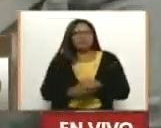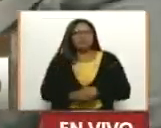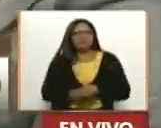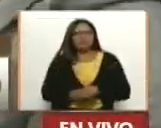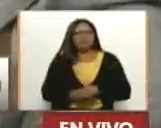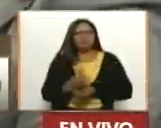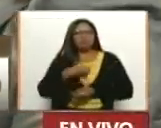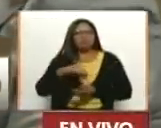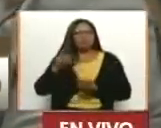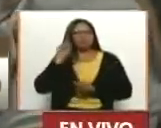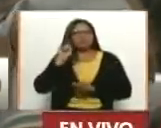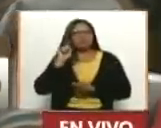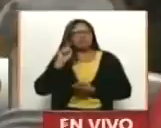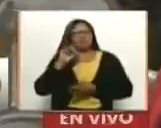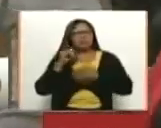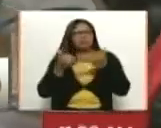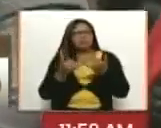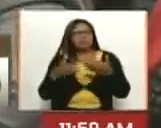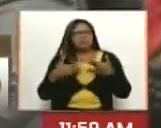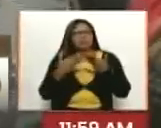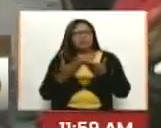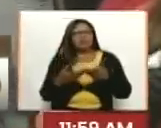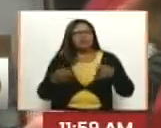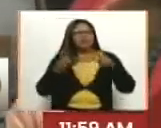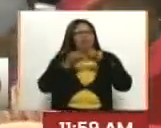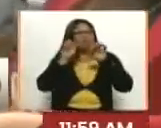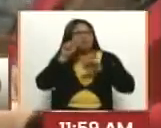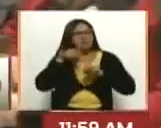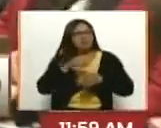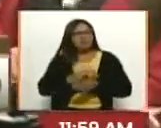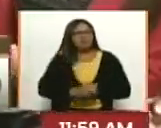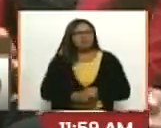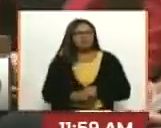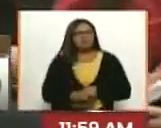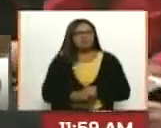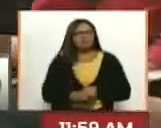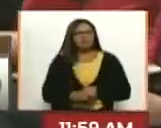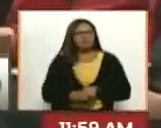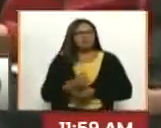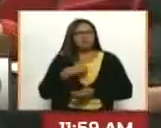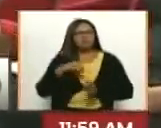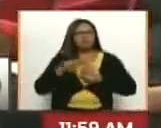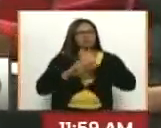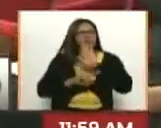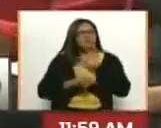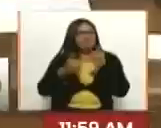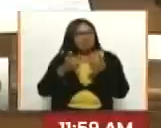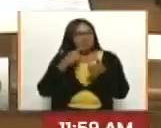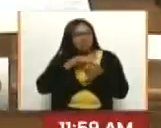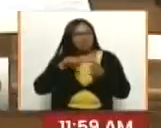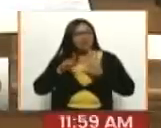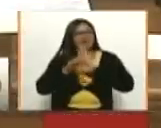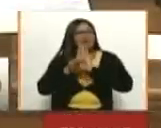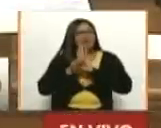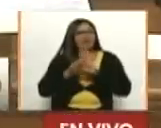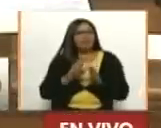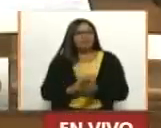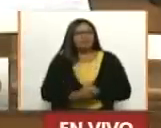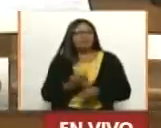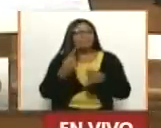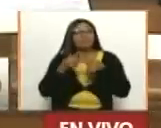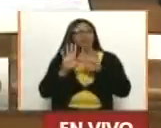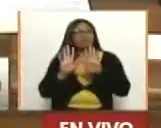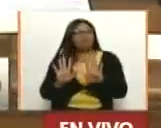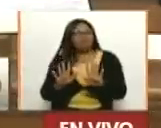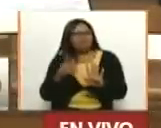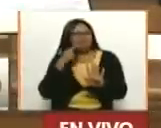nosotros necesitamos darle el fiel cumplimiento a lo establecido en la ley, pero que